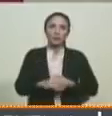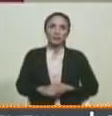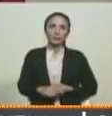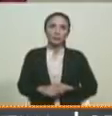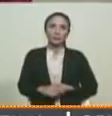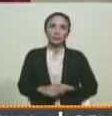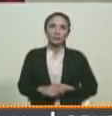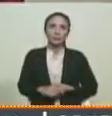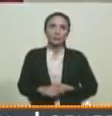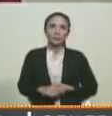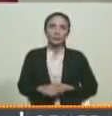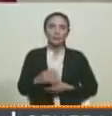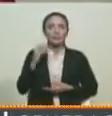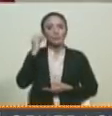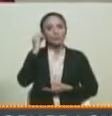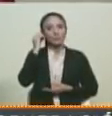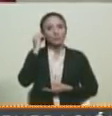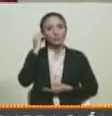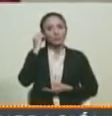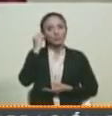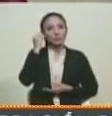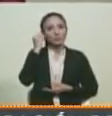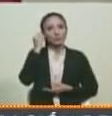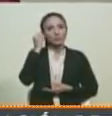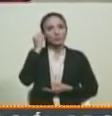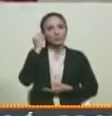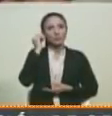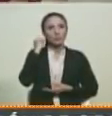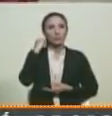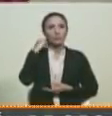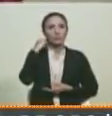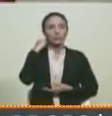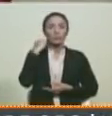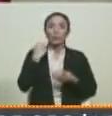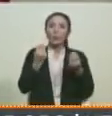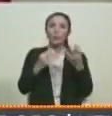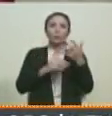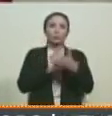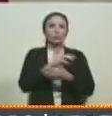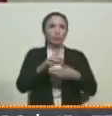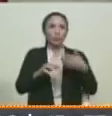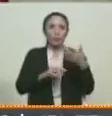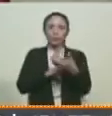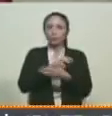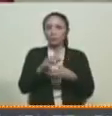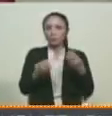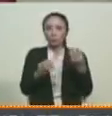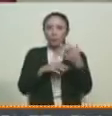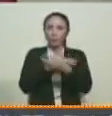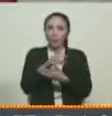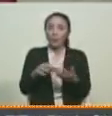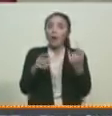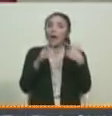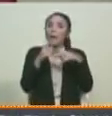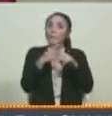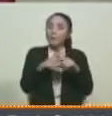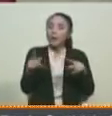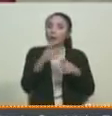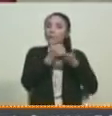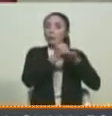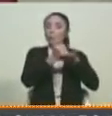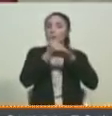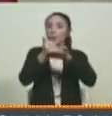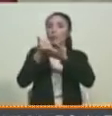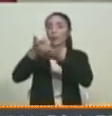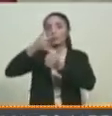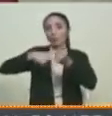Hay muchas cosas donde la revolución ha avanzado en lo social. Somos unos campeones mundiales en la protección, seguridad social de nuestro pueblo.